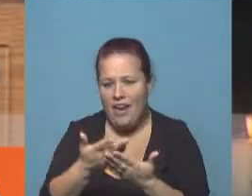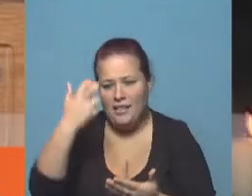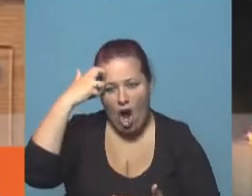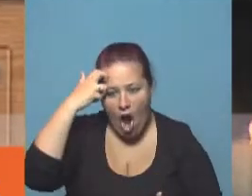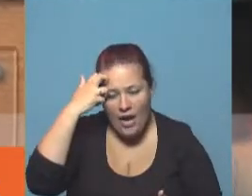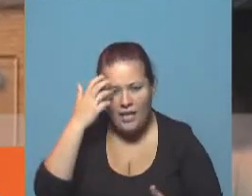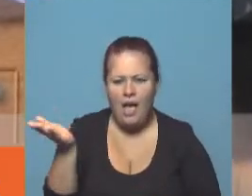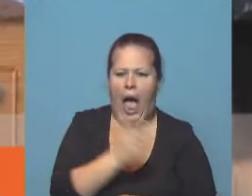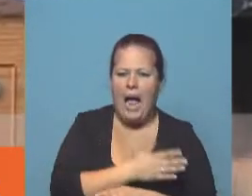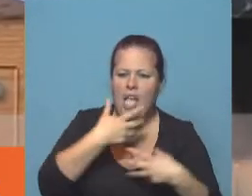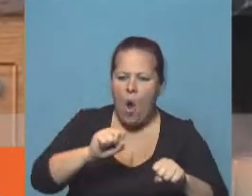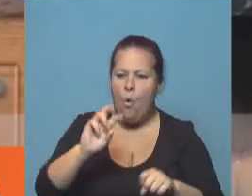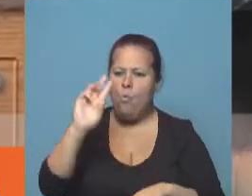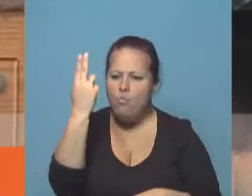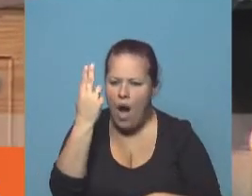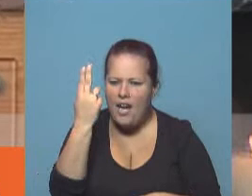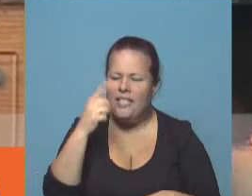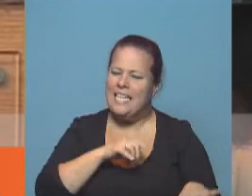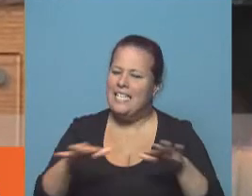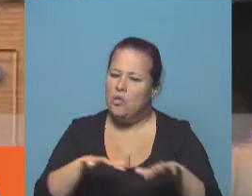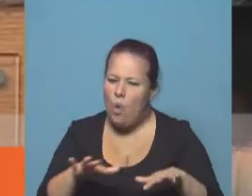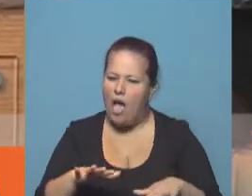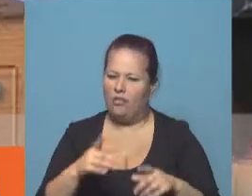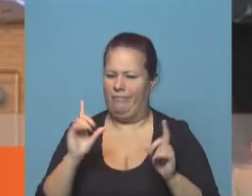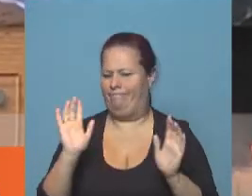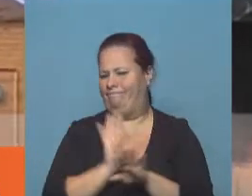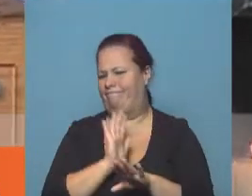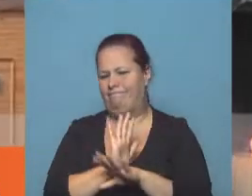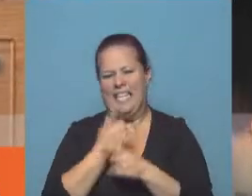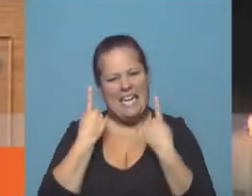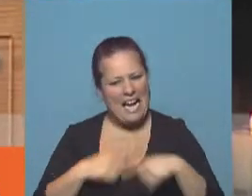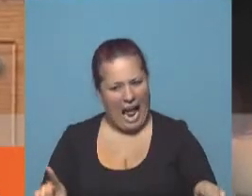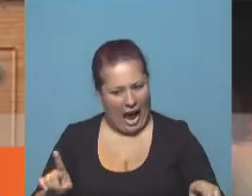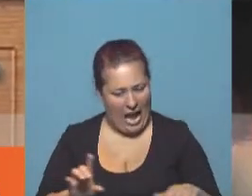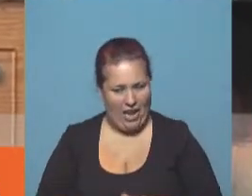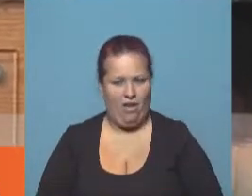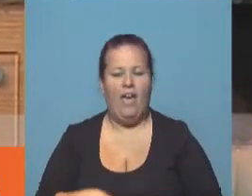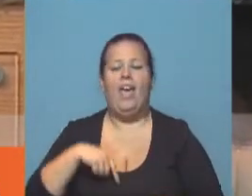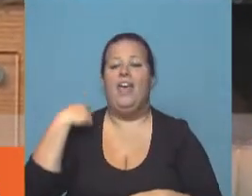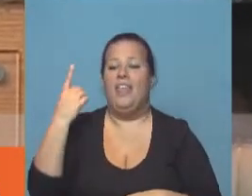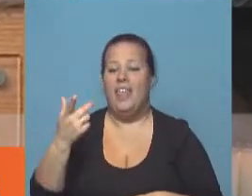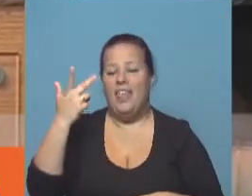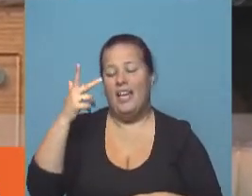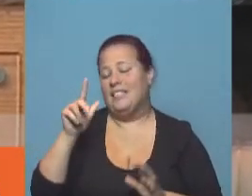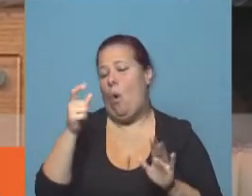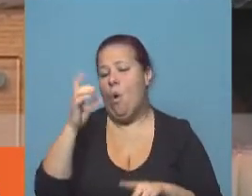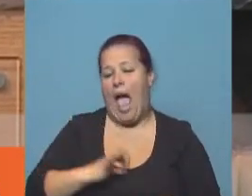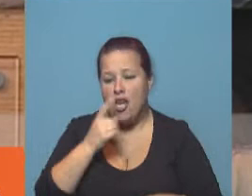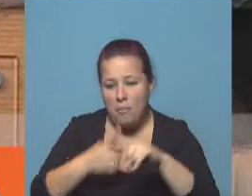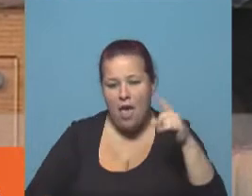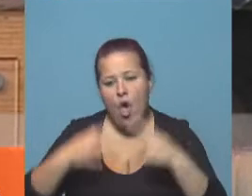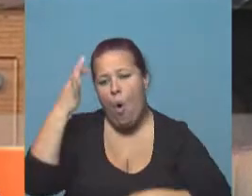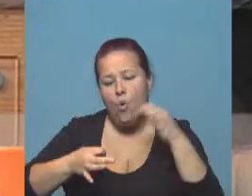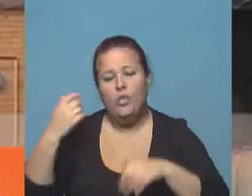Congreso, aparece sin vida en una situación absolutamente extraña. Y después de 18 meses, la